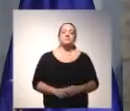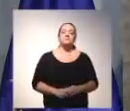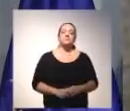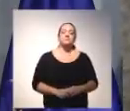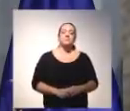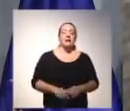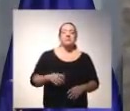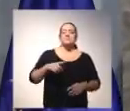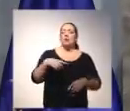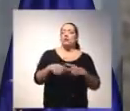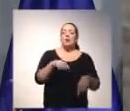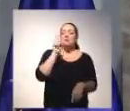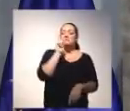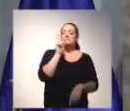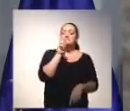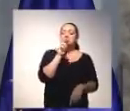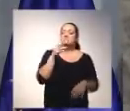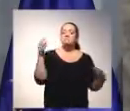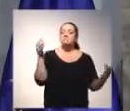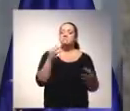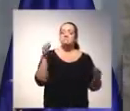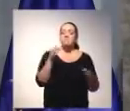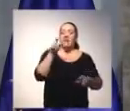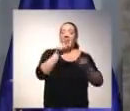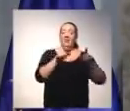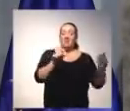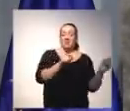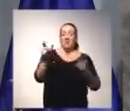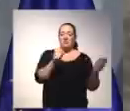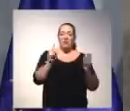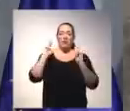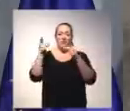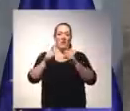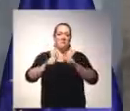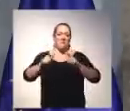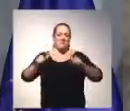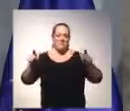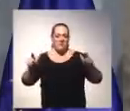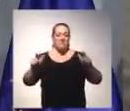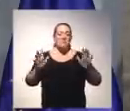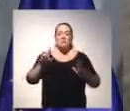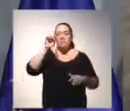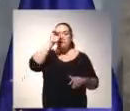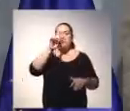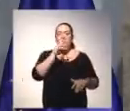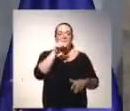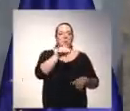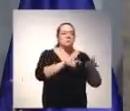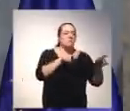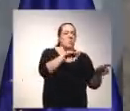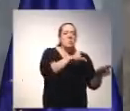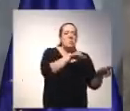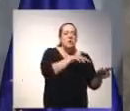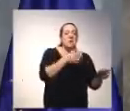Vemos todos los días que ascienden la cantidad de albergados en los hoteles, pero no sabemos muy bien de dónde vienen, si